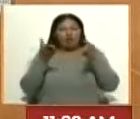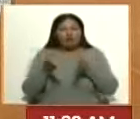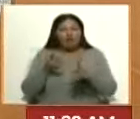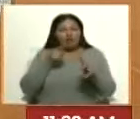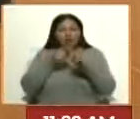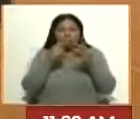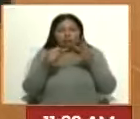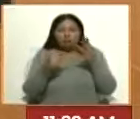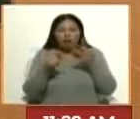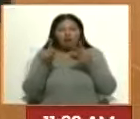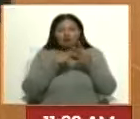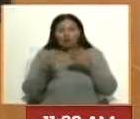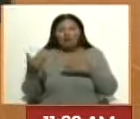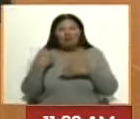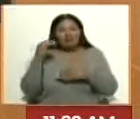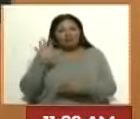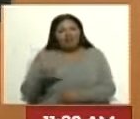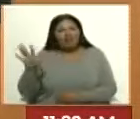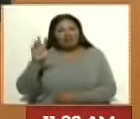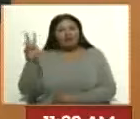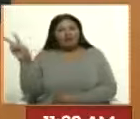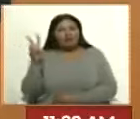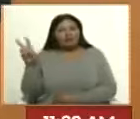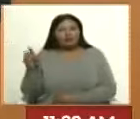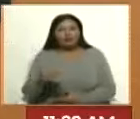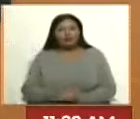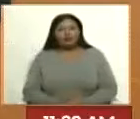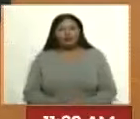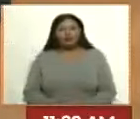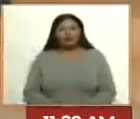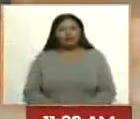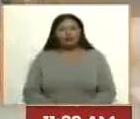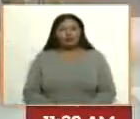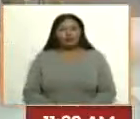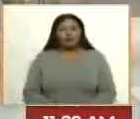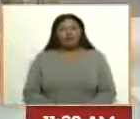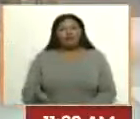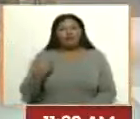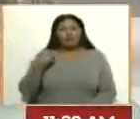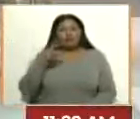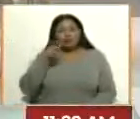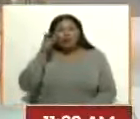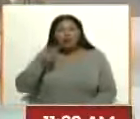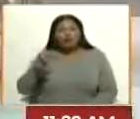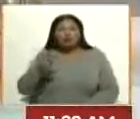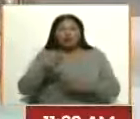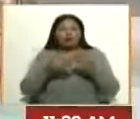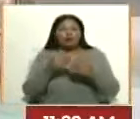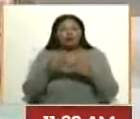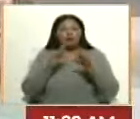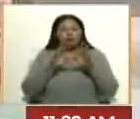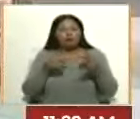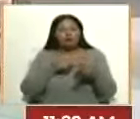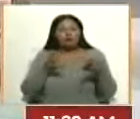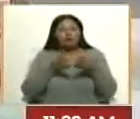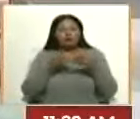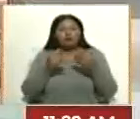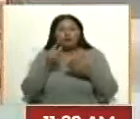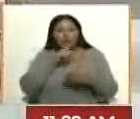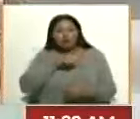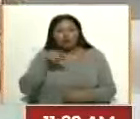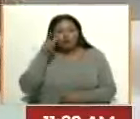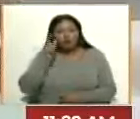funcionarios de gobierno, sino a toda Venezuela. Sí. Afecta a toda la población y esto lesiona los derechos humanos de nuestro pueblo. Y